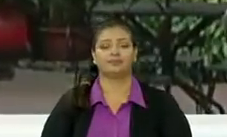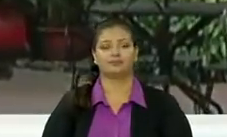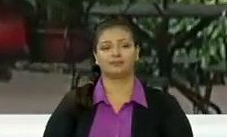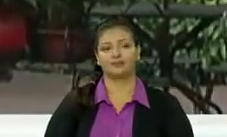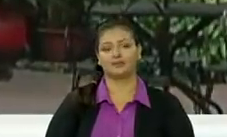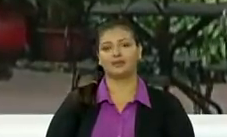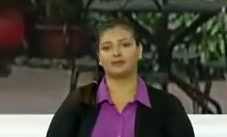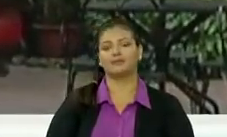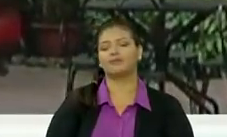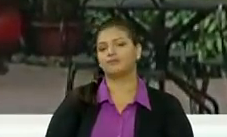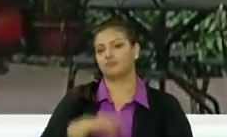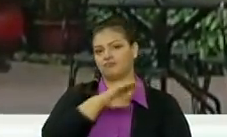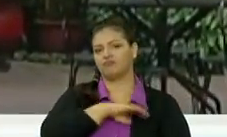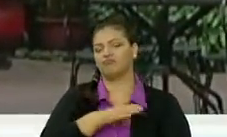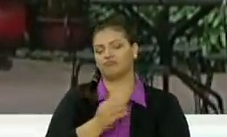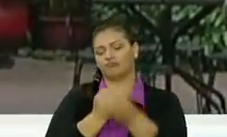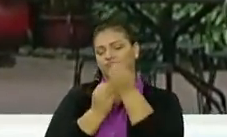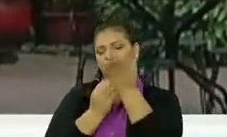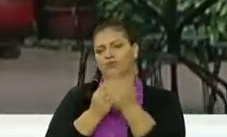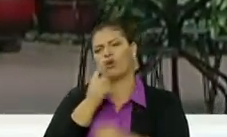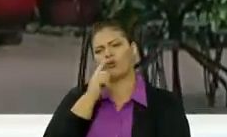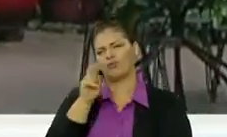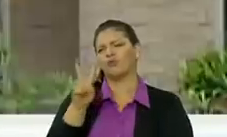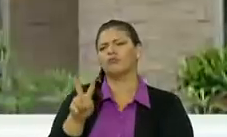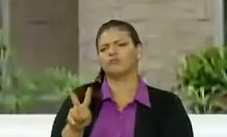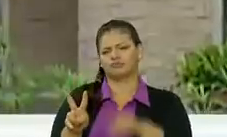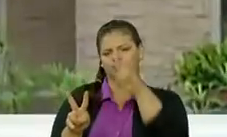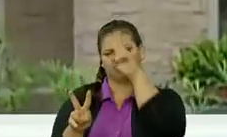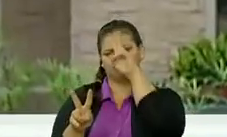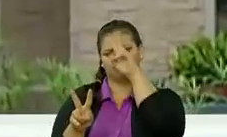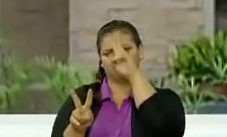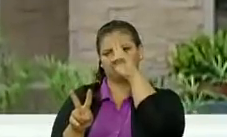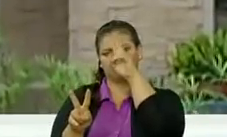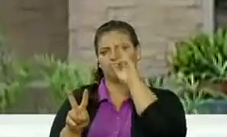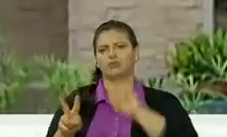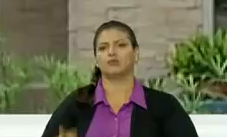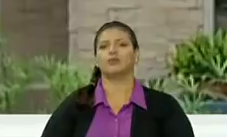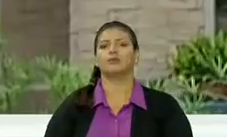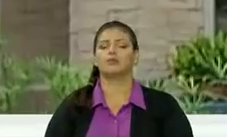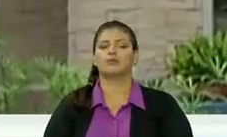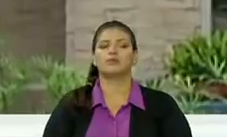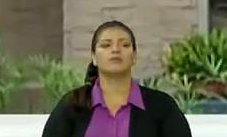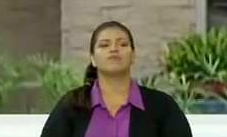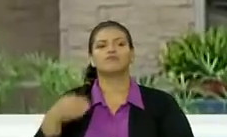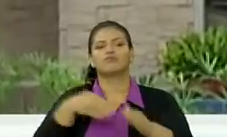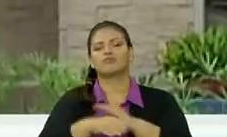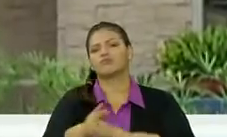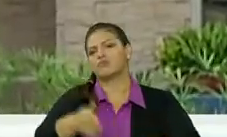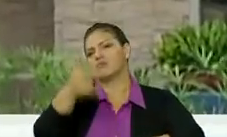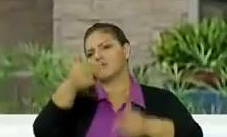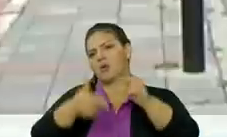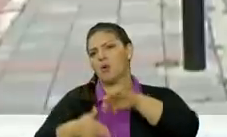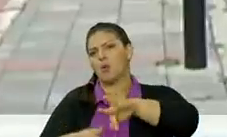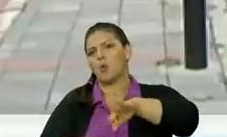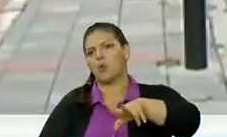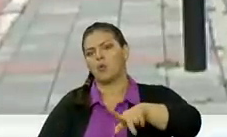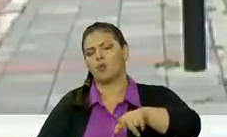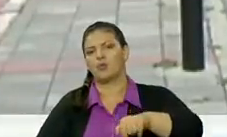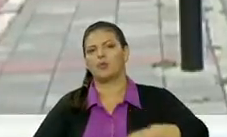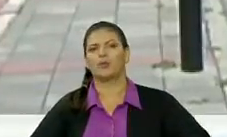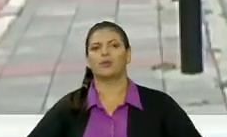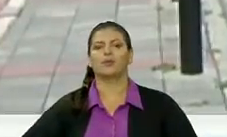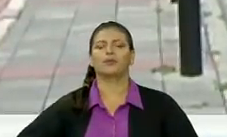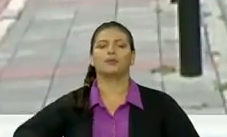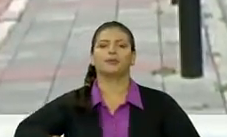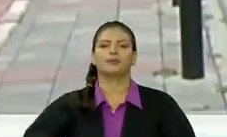la policía, se hicieron pasar como clientela del lugar. De ahí que se sustrajeron una gran cantidad de dinero. Ahora que los